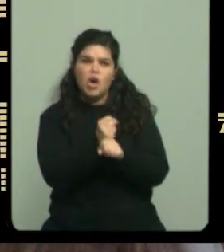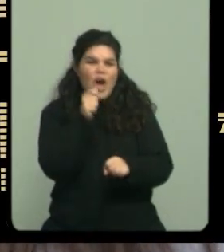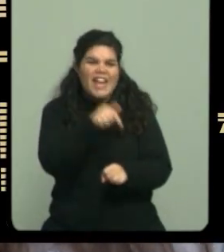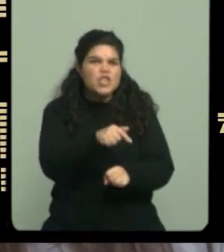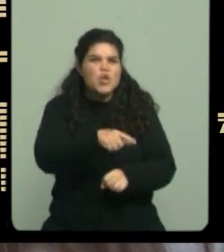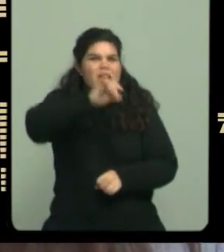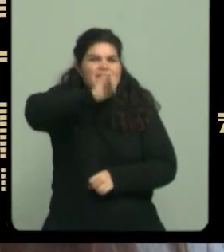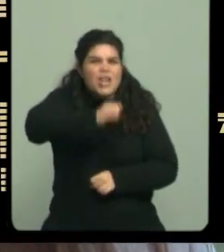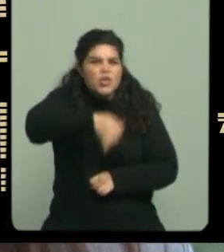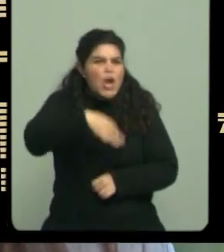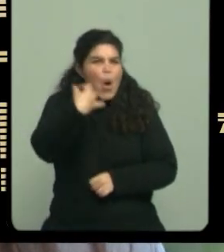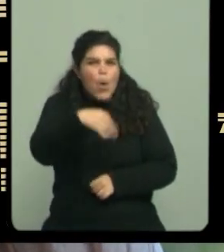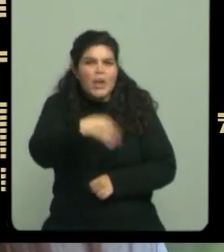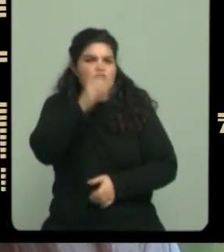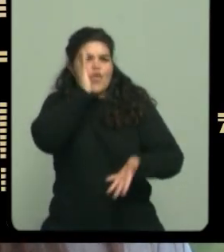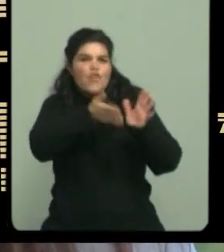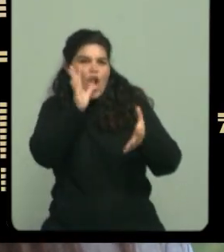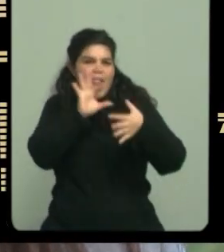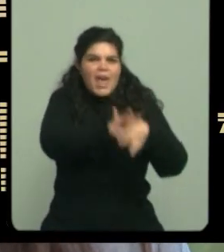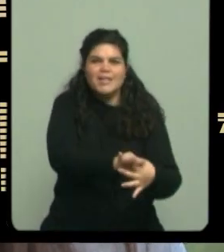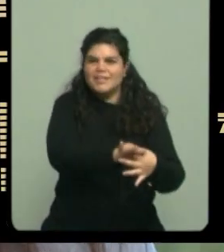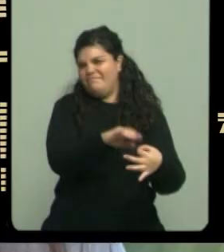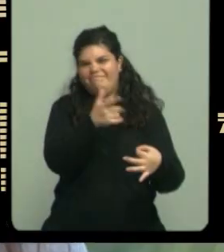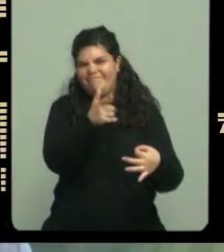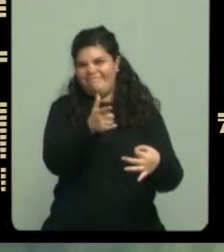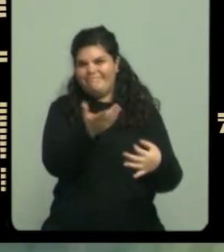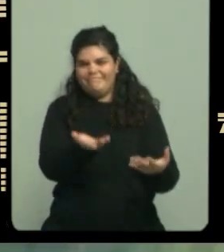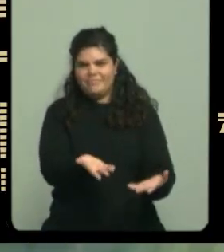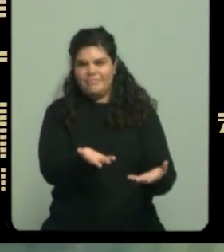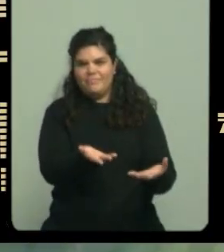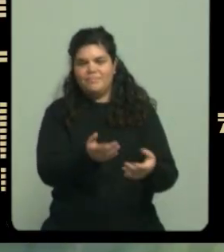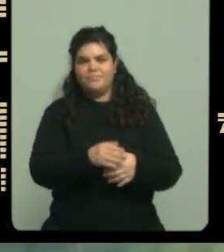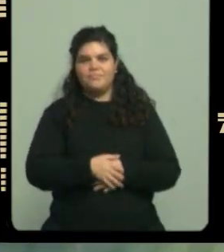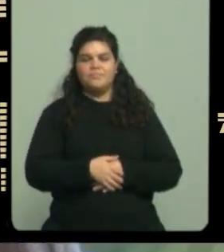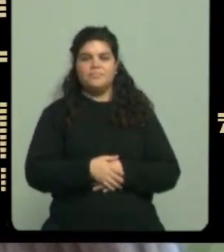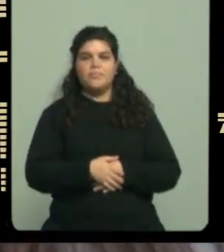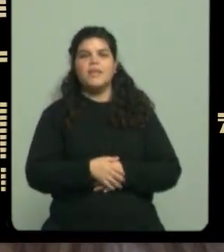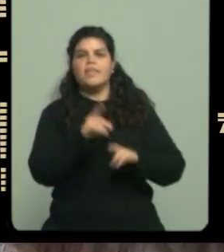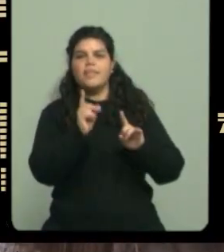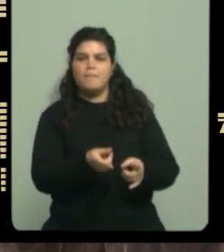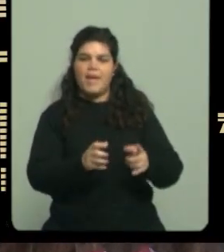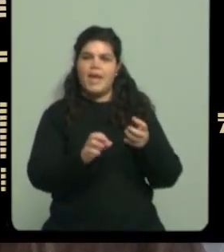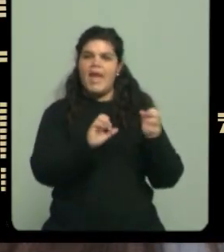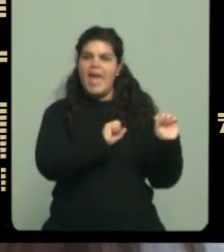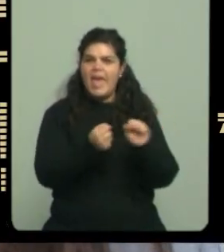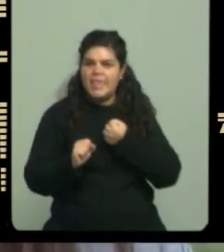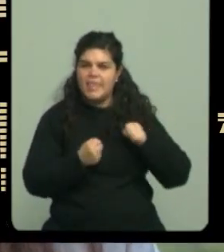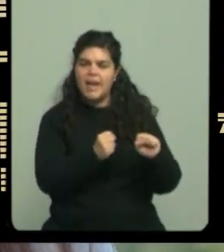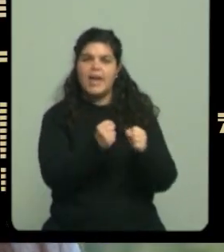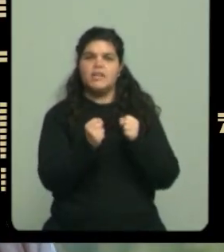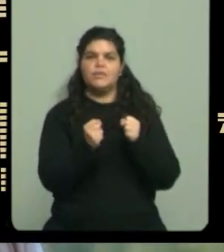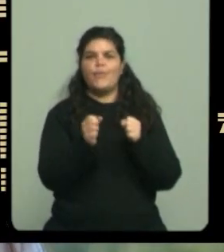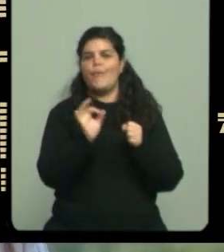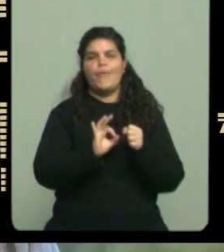trabajo y eso no implica que sea violencia laboral. Muchas veces también el tema del estrés o